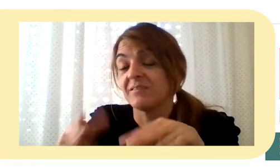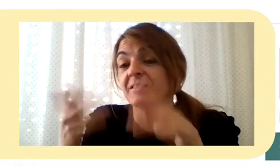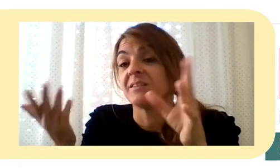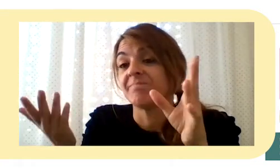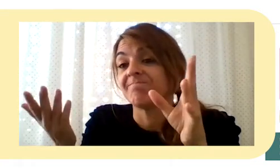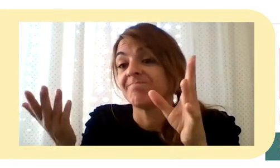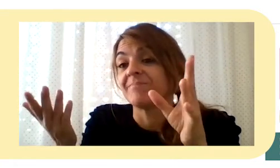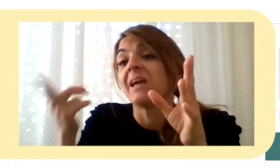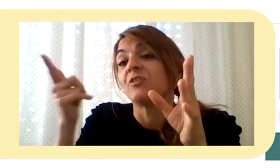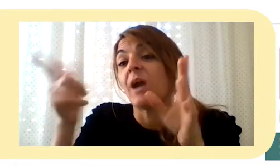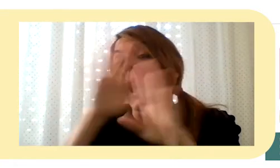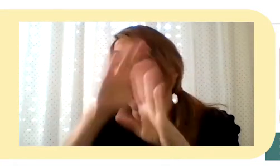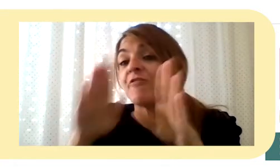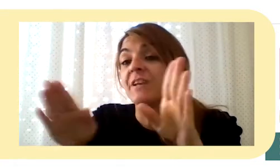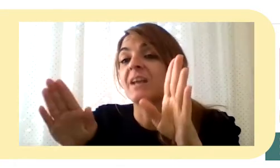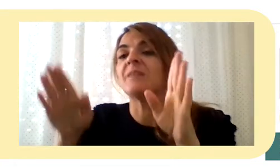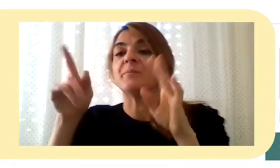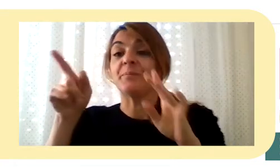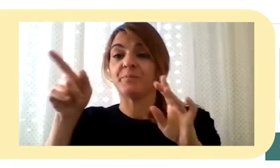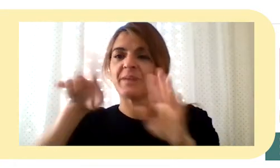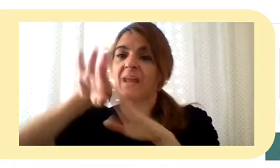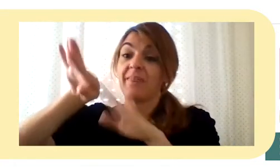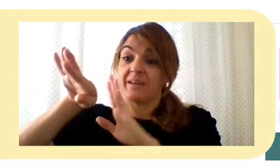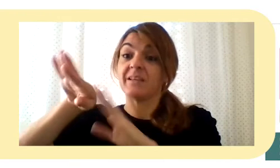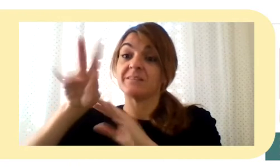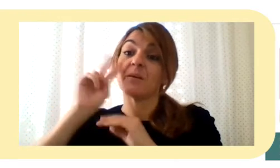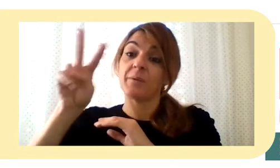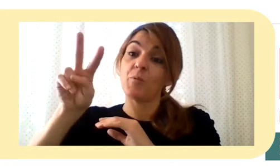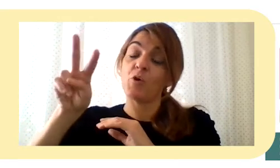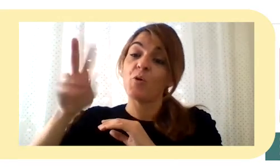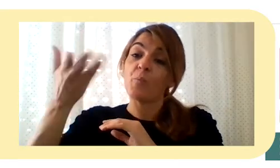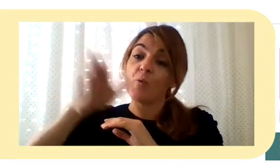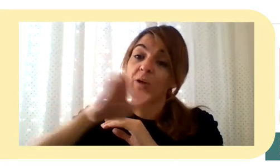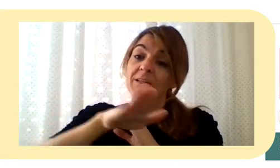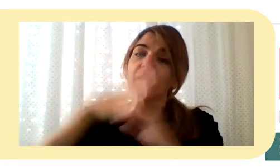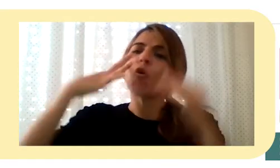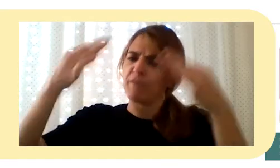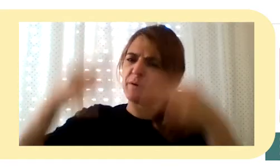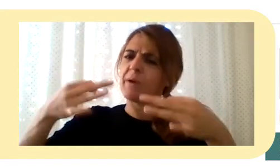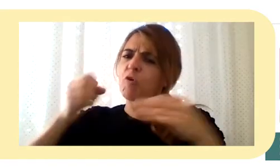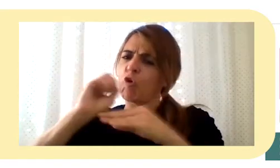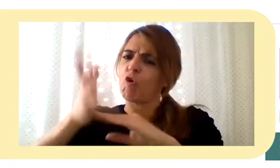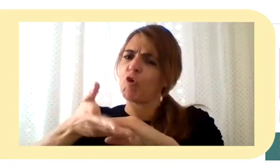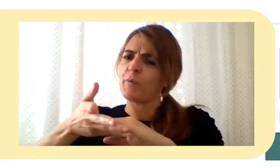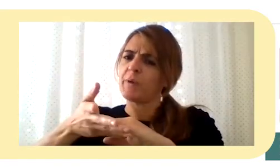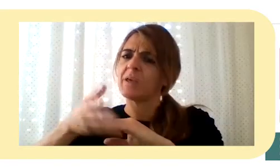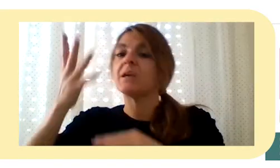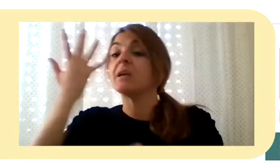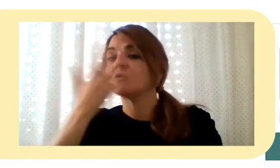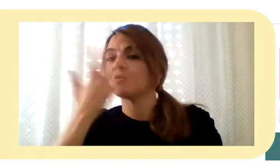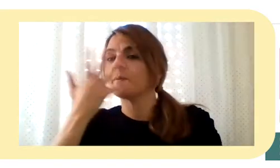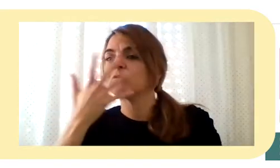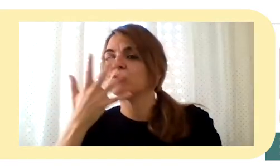lo que sucede en la parte derecha, en muertes por COVID confirmado y COVID sospechoso en